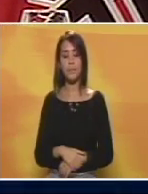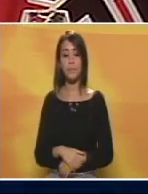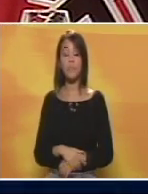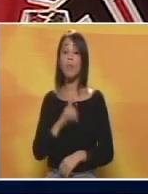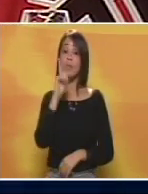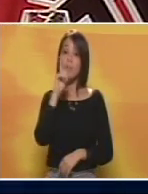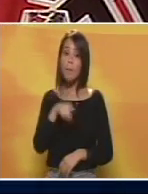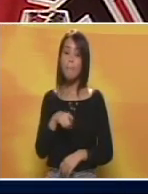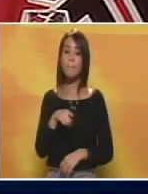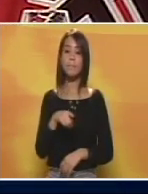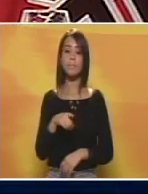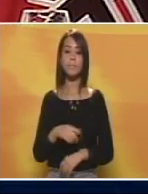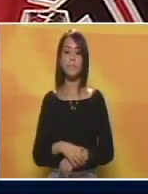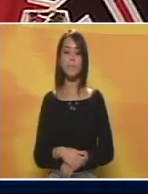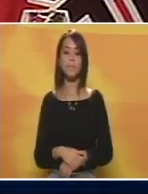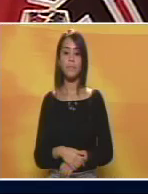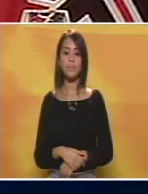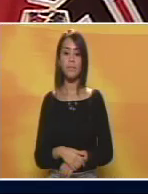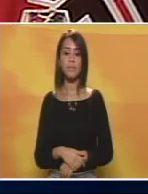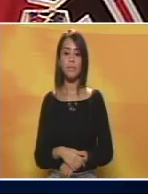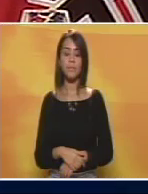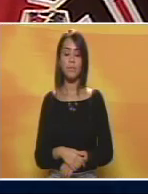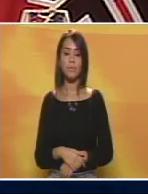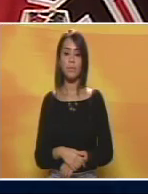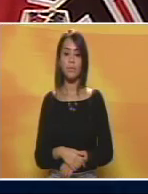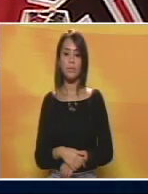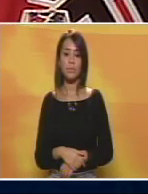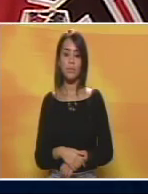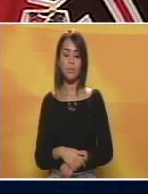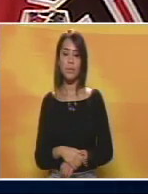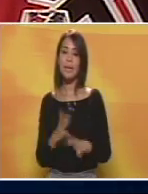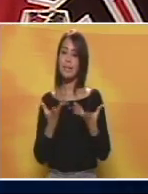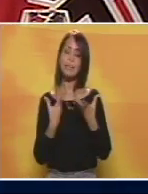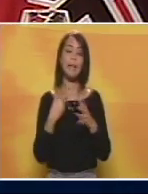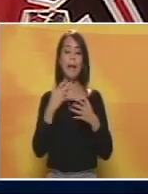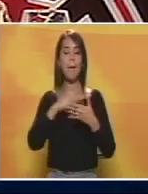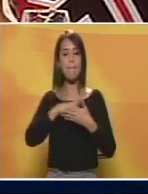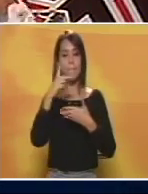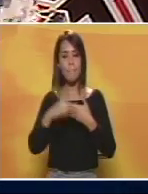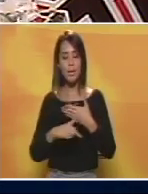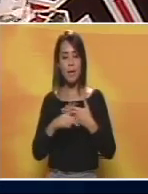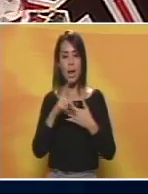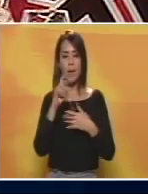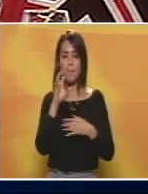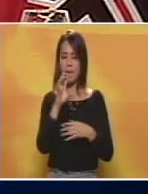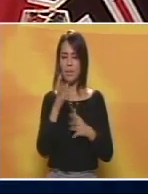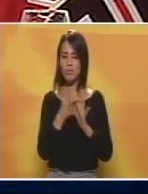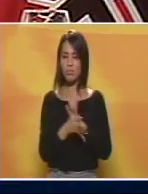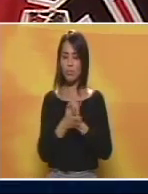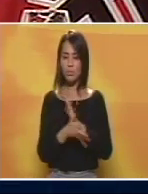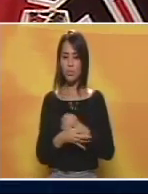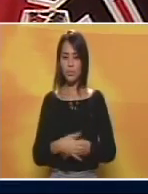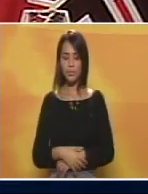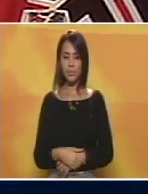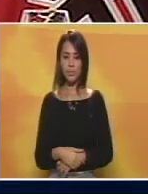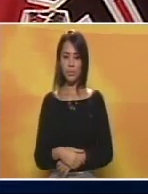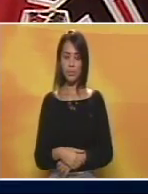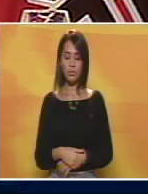Asimismo, estamos incluyendo en las funciones del Plan República y estamos incluyendo una